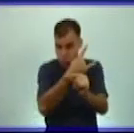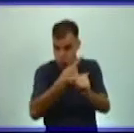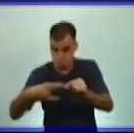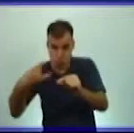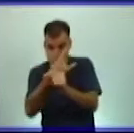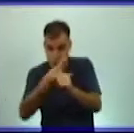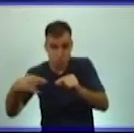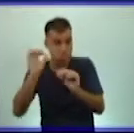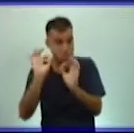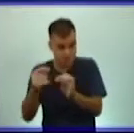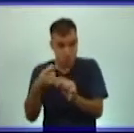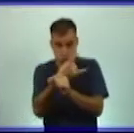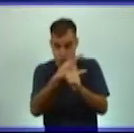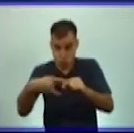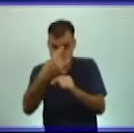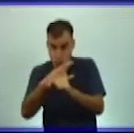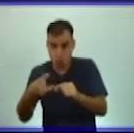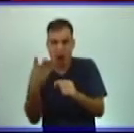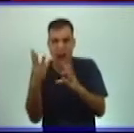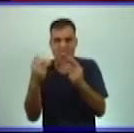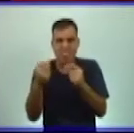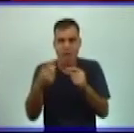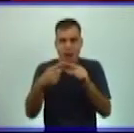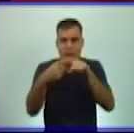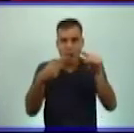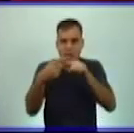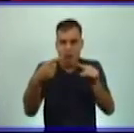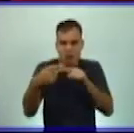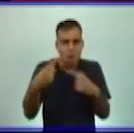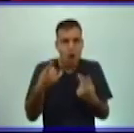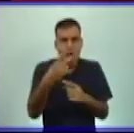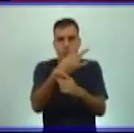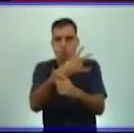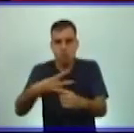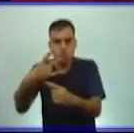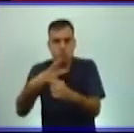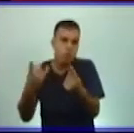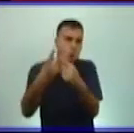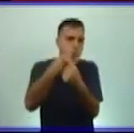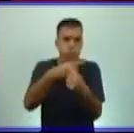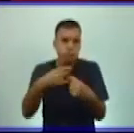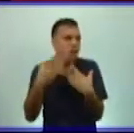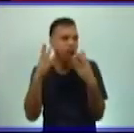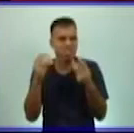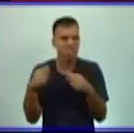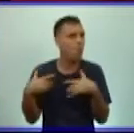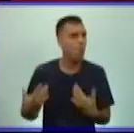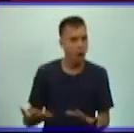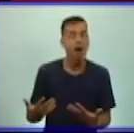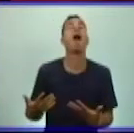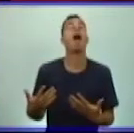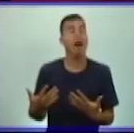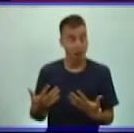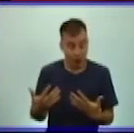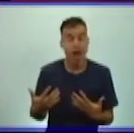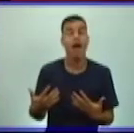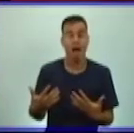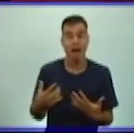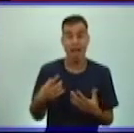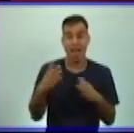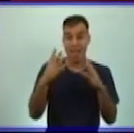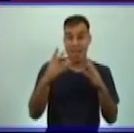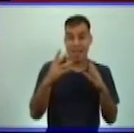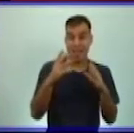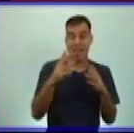ese elemento de superficie. También les recordamos que la unidad de medida del flujo magnético es